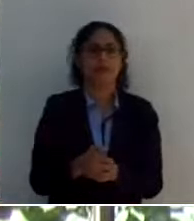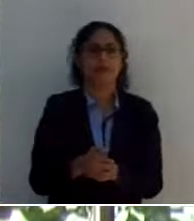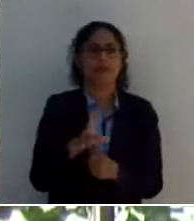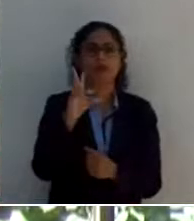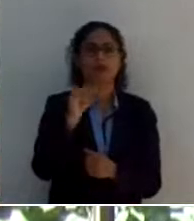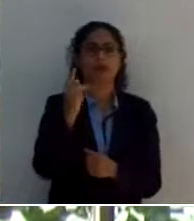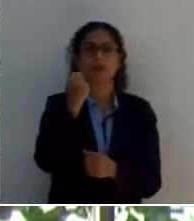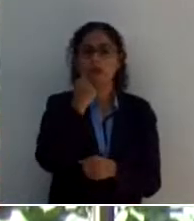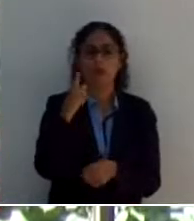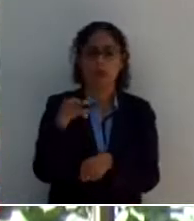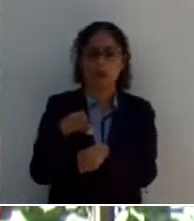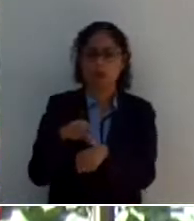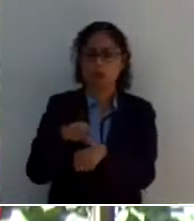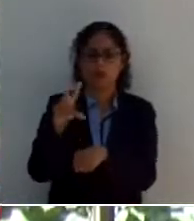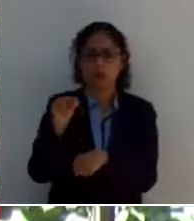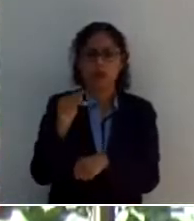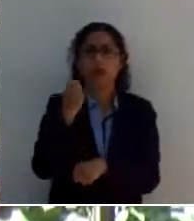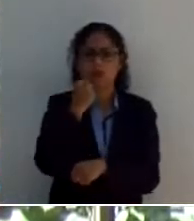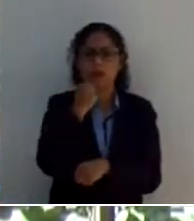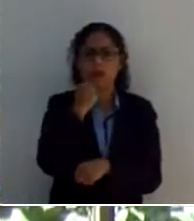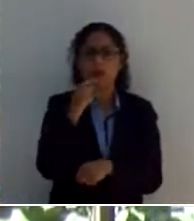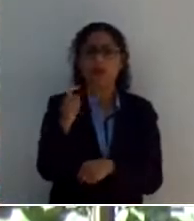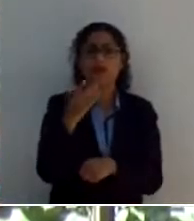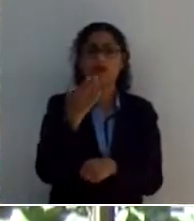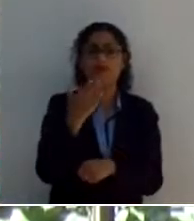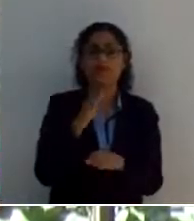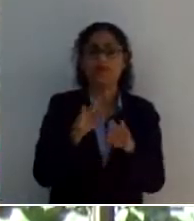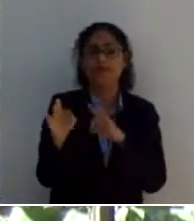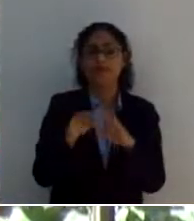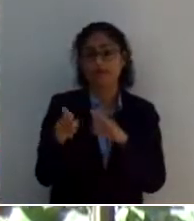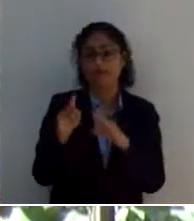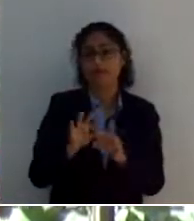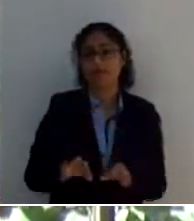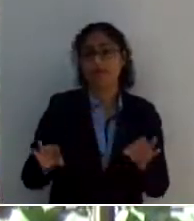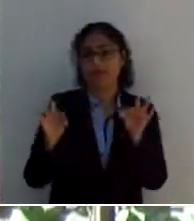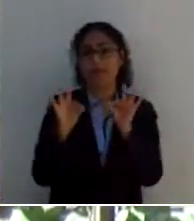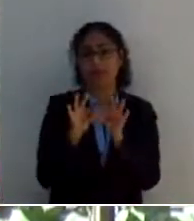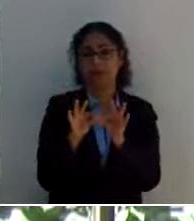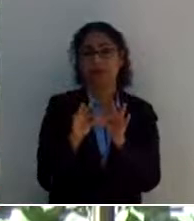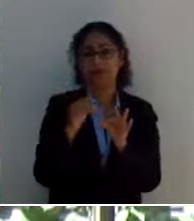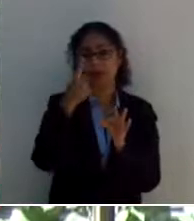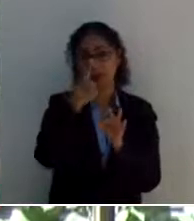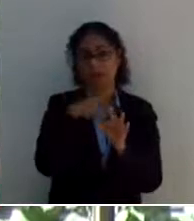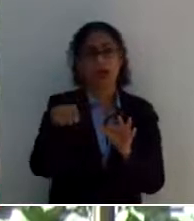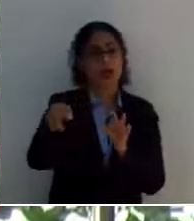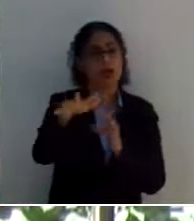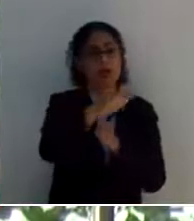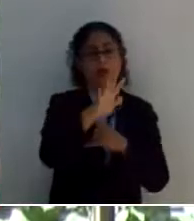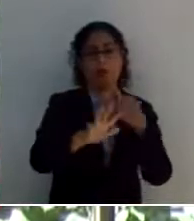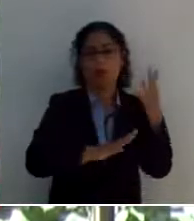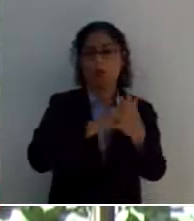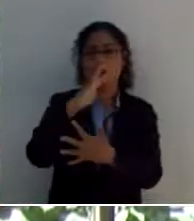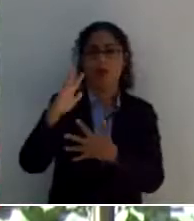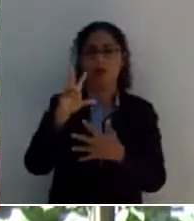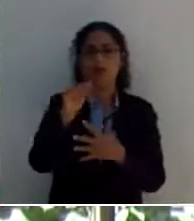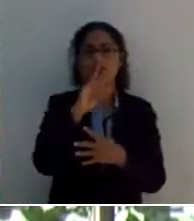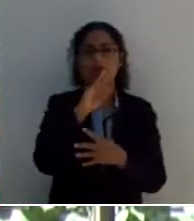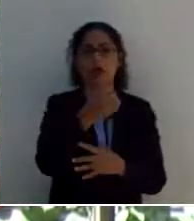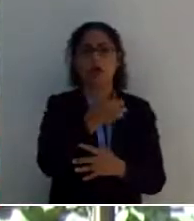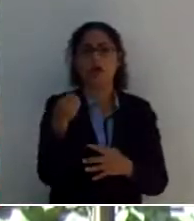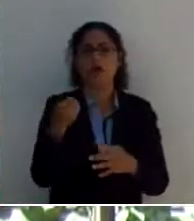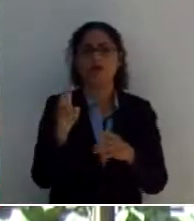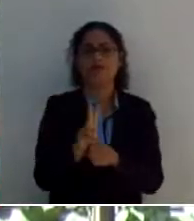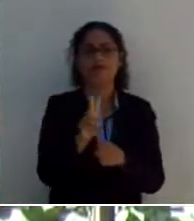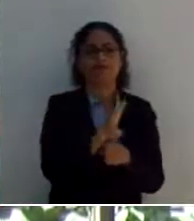sea personal médico, ustedes han jugado un papel determinante para poder contener el